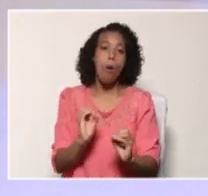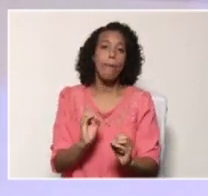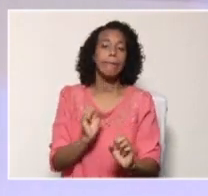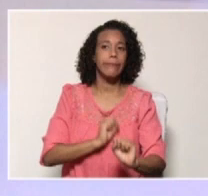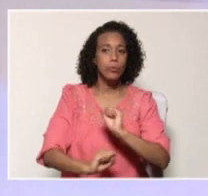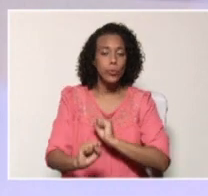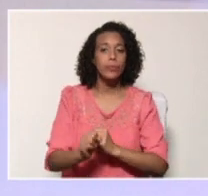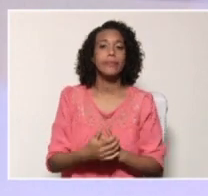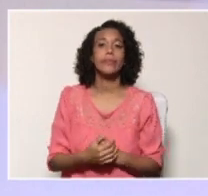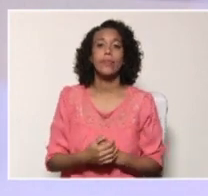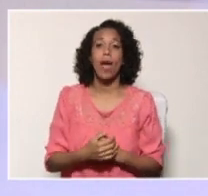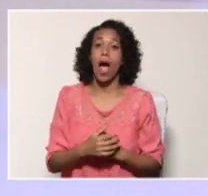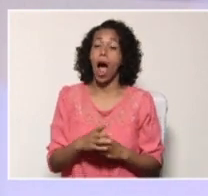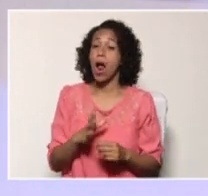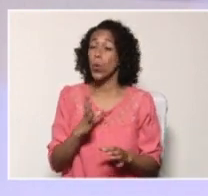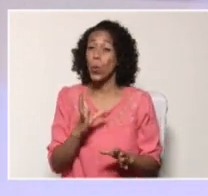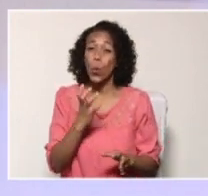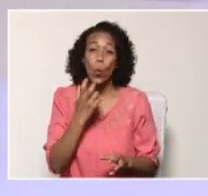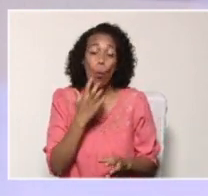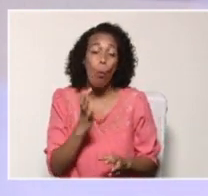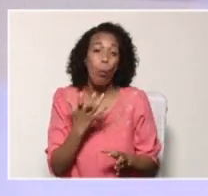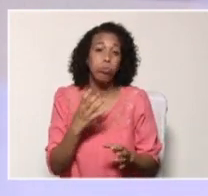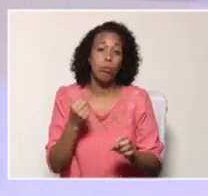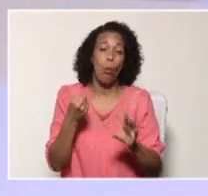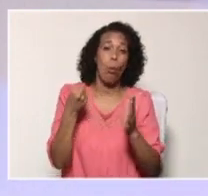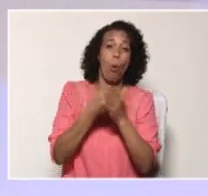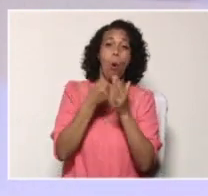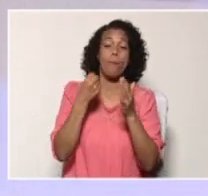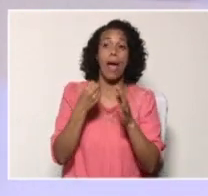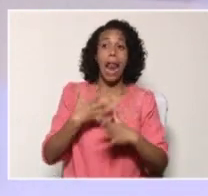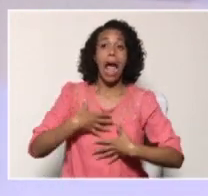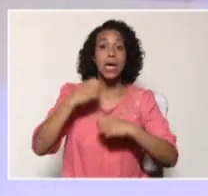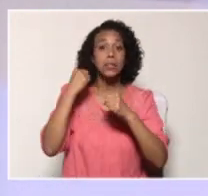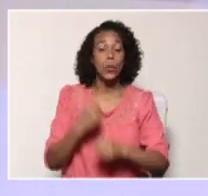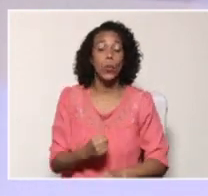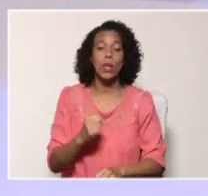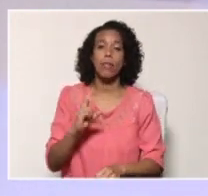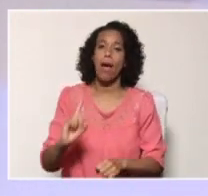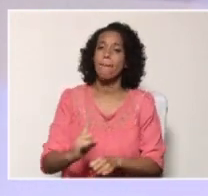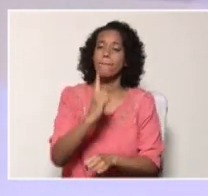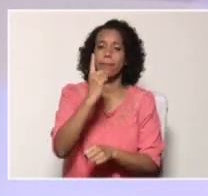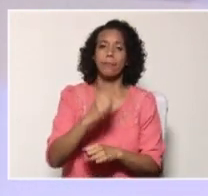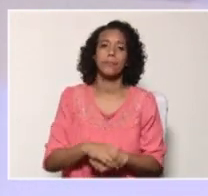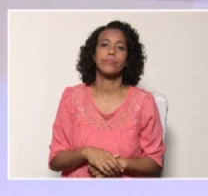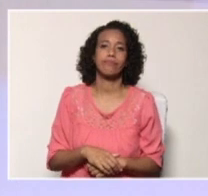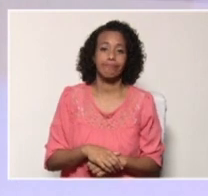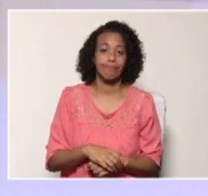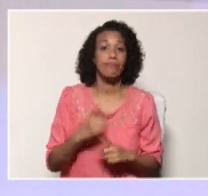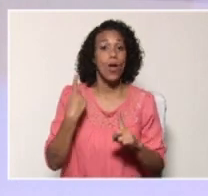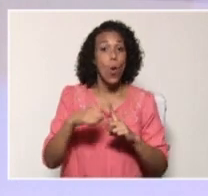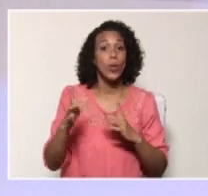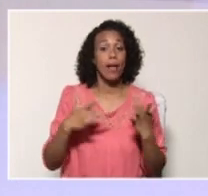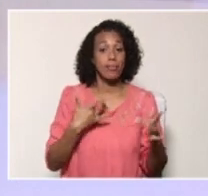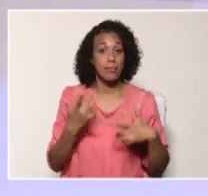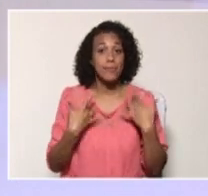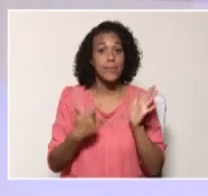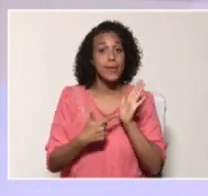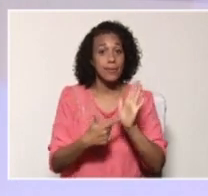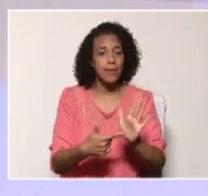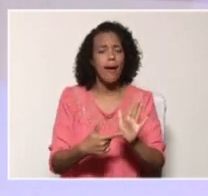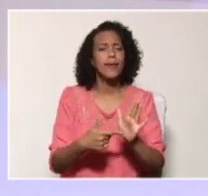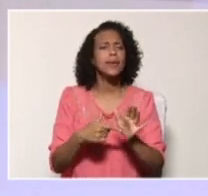para que no se tropiece, no tenga algún golpe o alguna caída. Recuerden que la seguridad es lo primero. También tenemos entonces otra actividad que vamos a